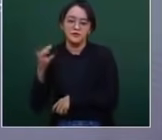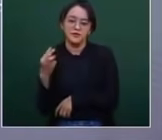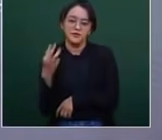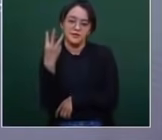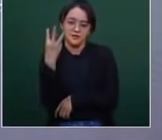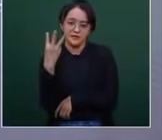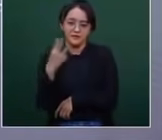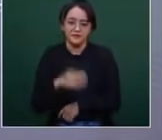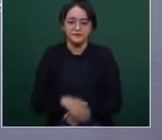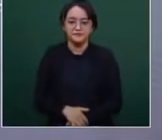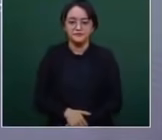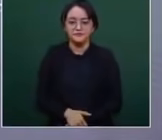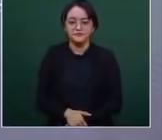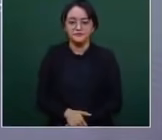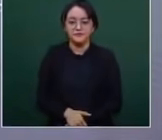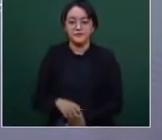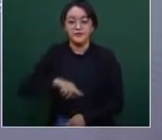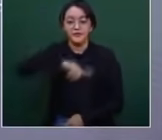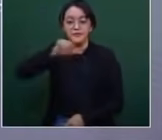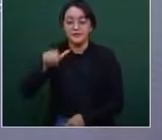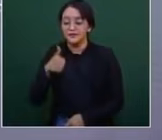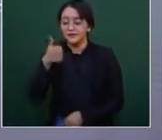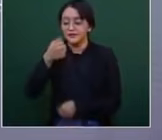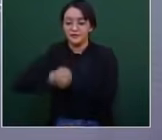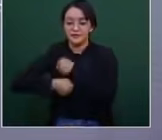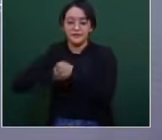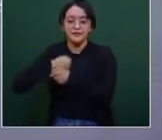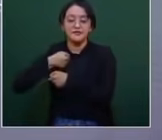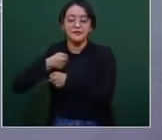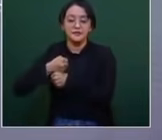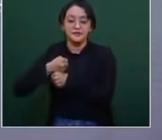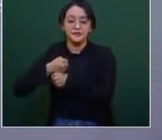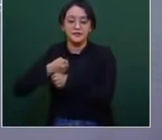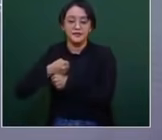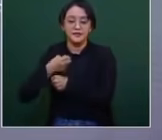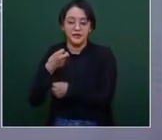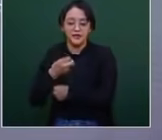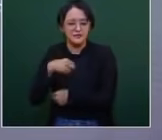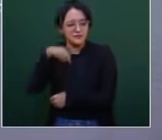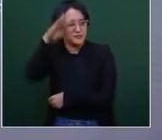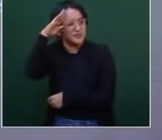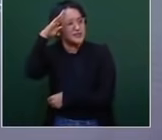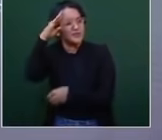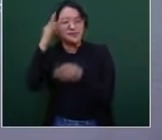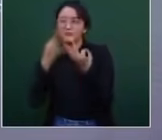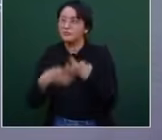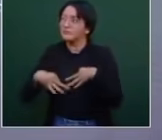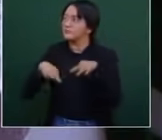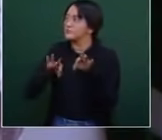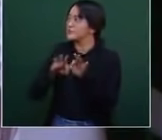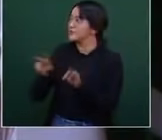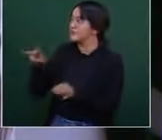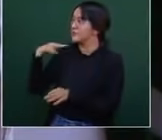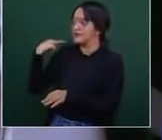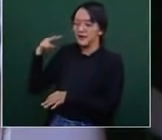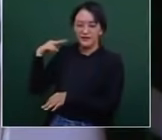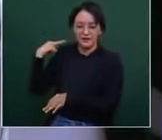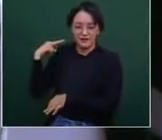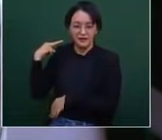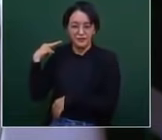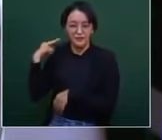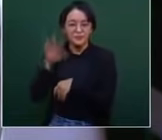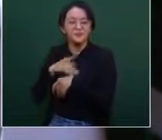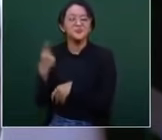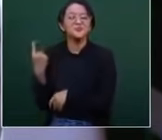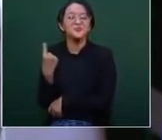1853. Y 6 años después, para valorar la importancia que tiene Veracruz